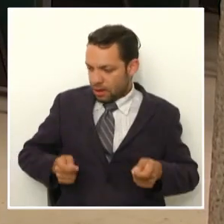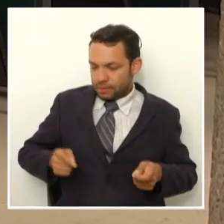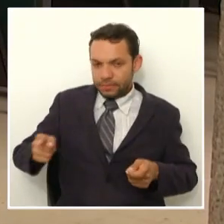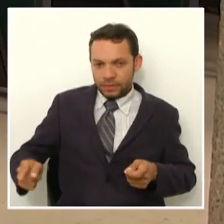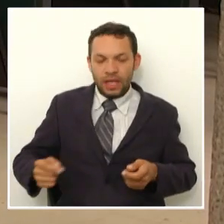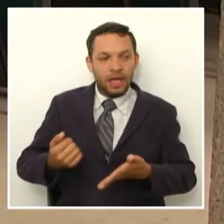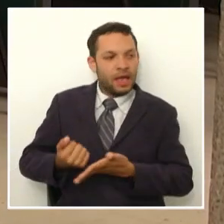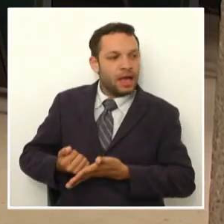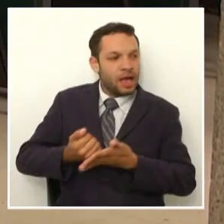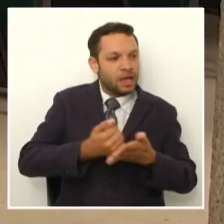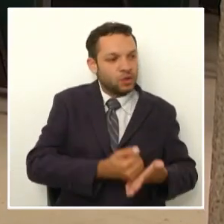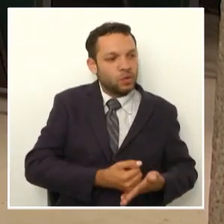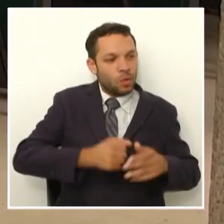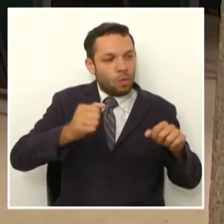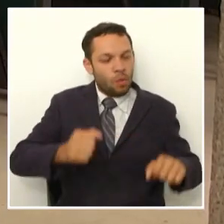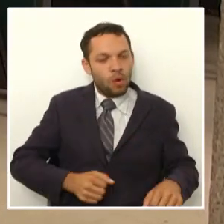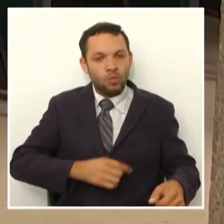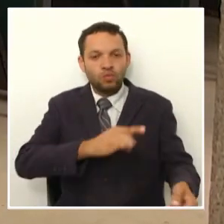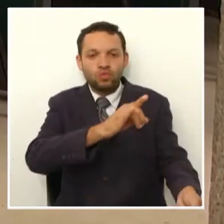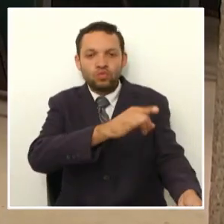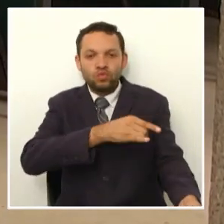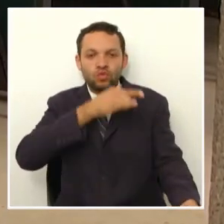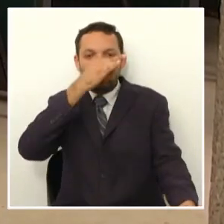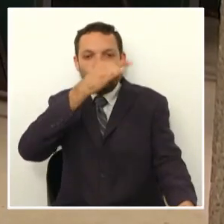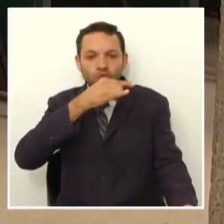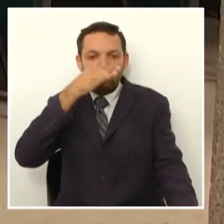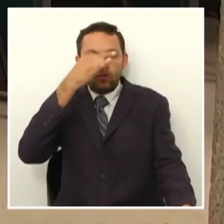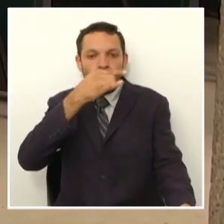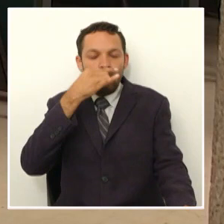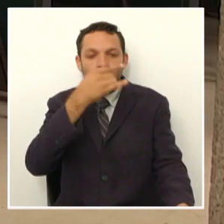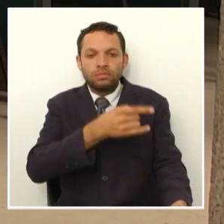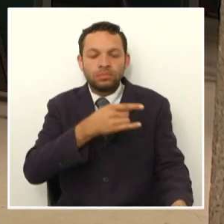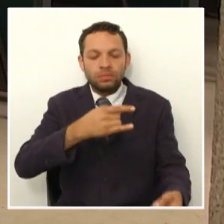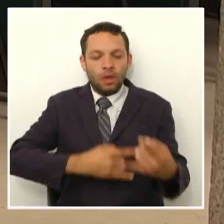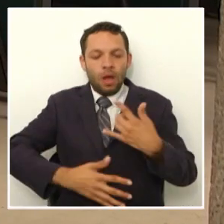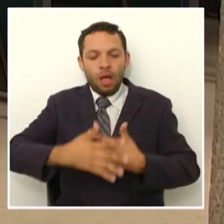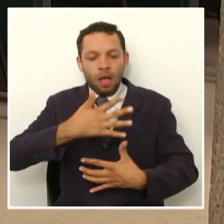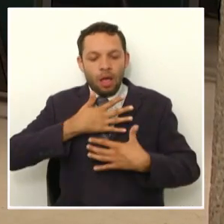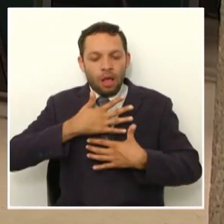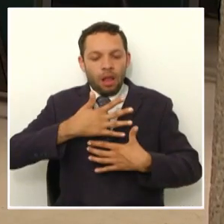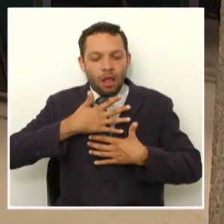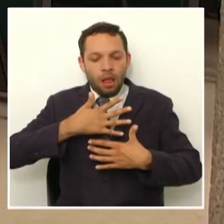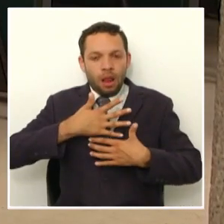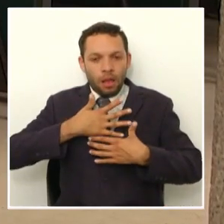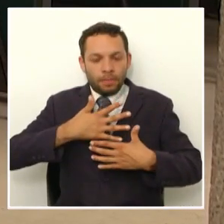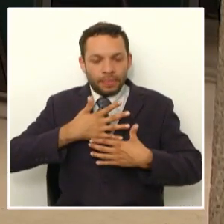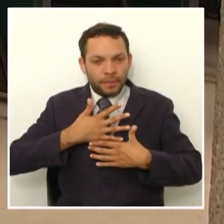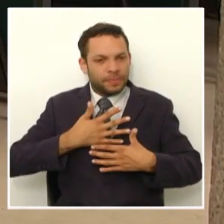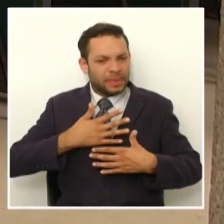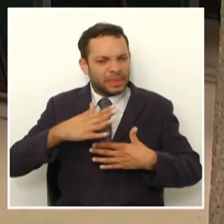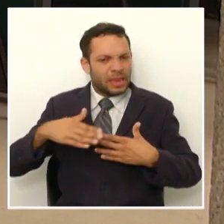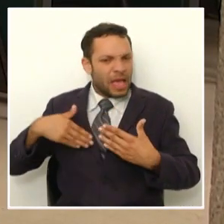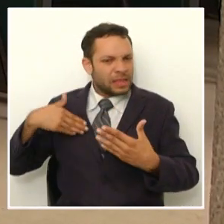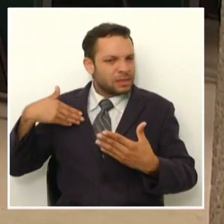de 1968 al doctor Gilberto Villegas Velázquez después de 16